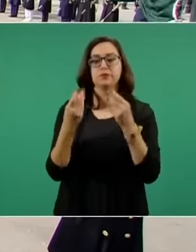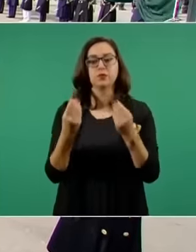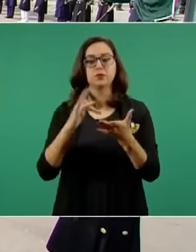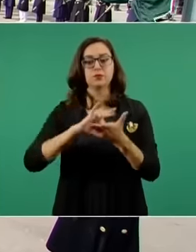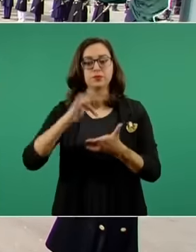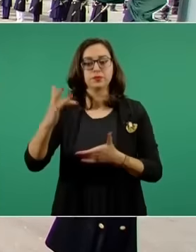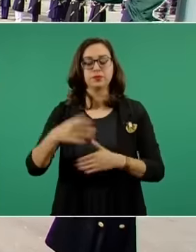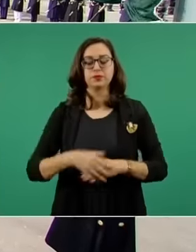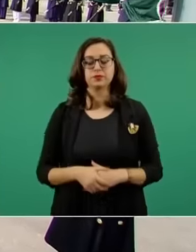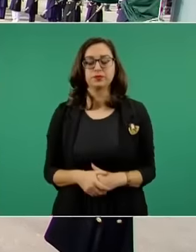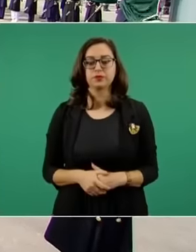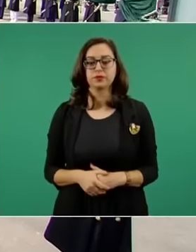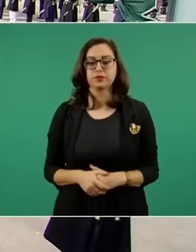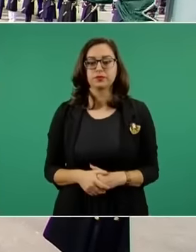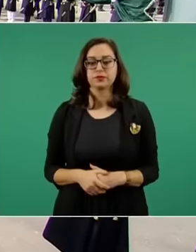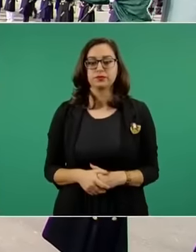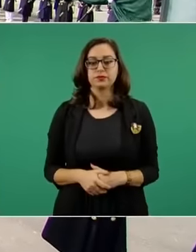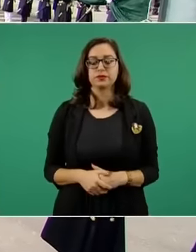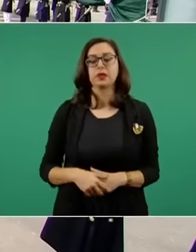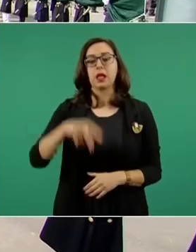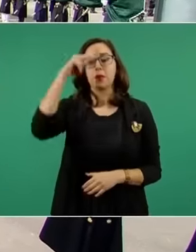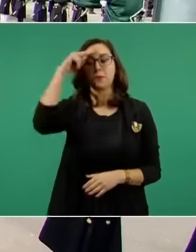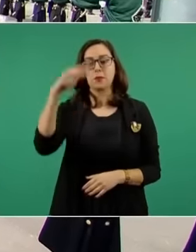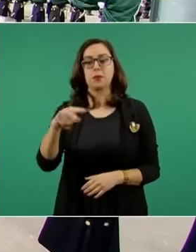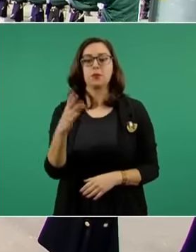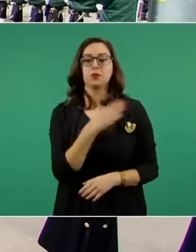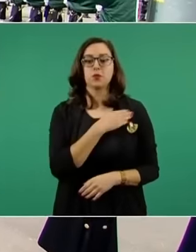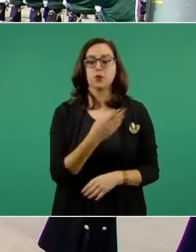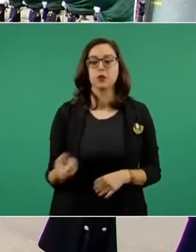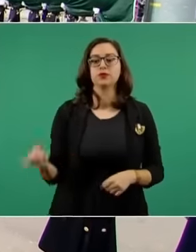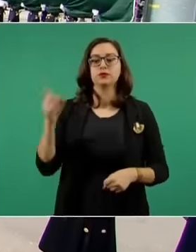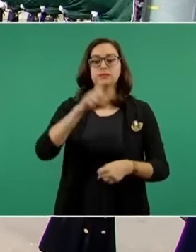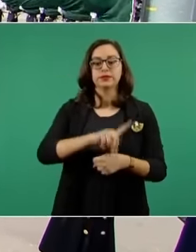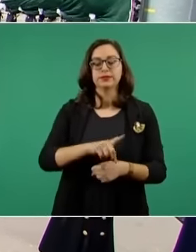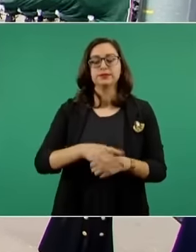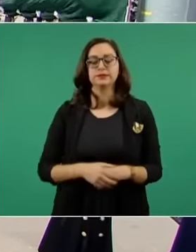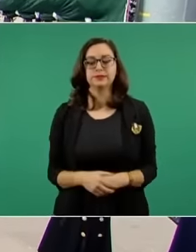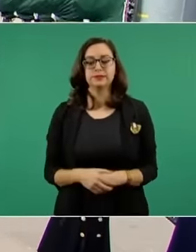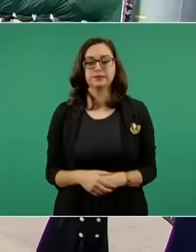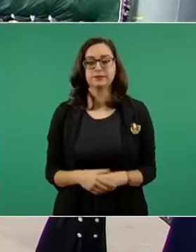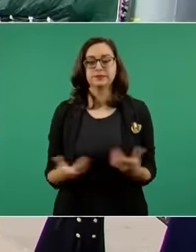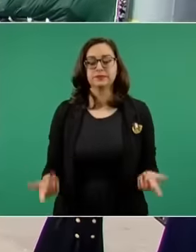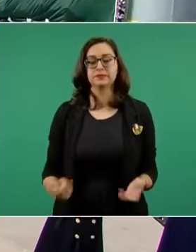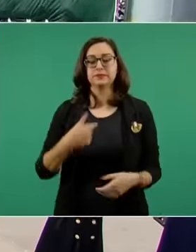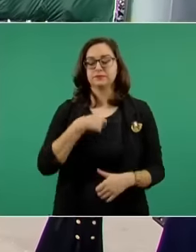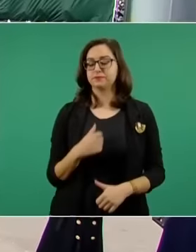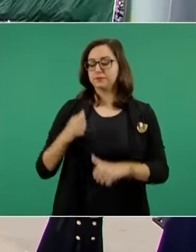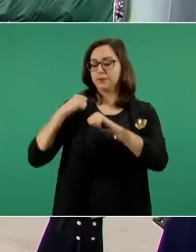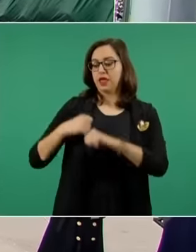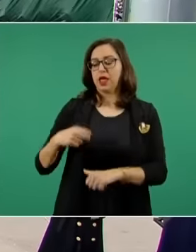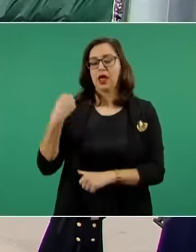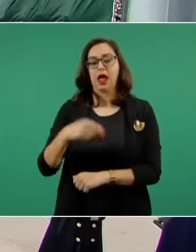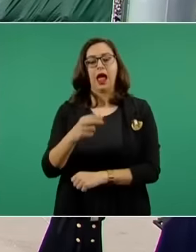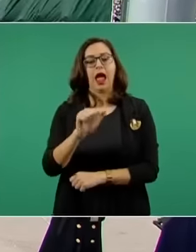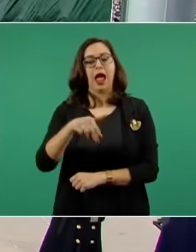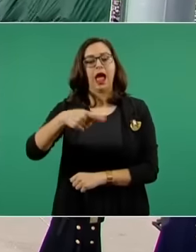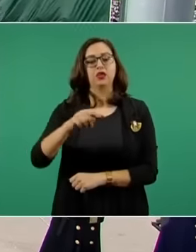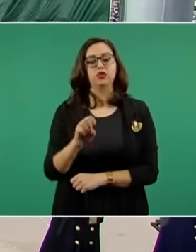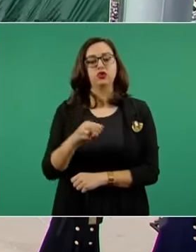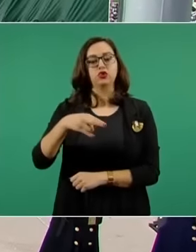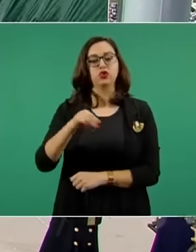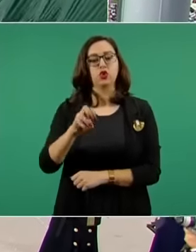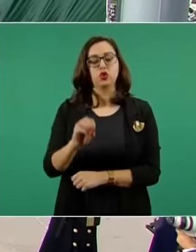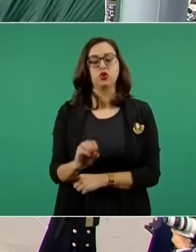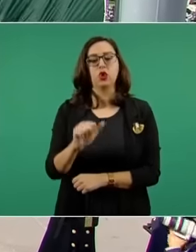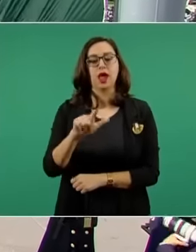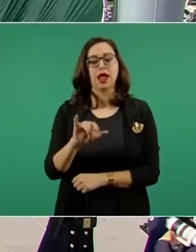de México. México, muy buenos días. Cordialmente le saluda el comisario Antonio Alejandro Ramos